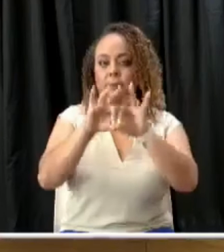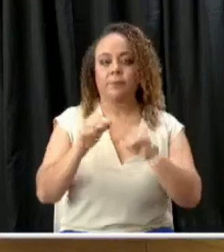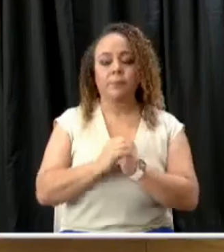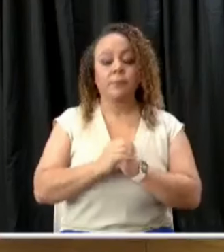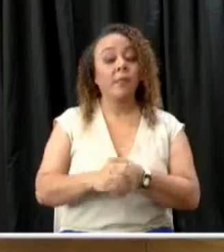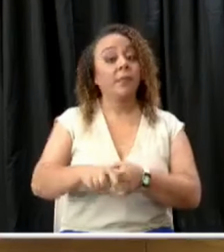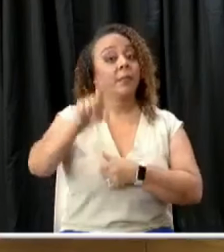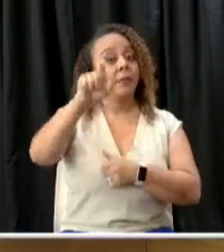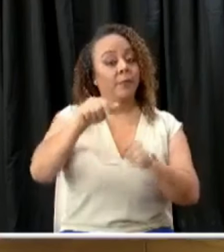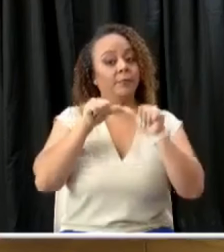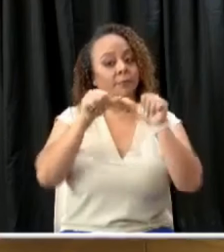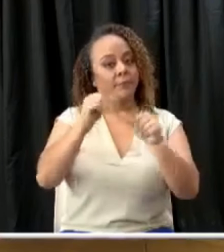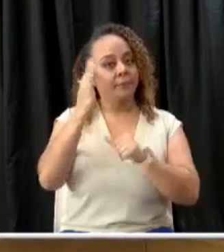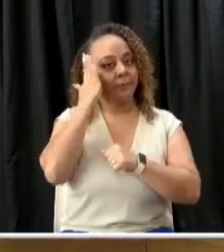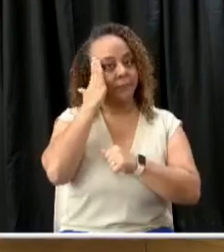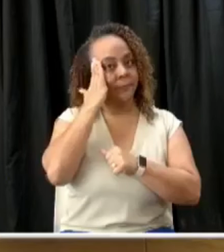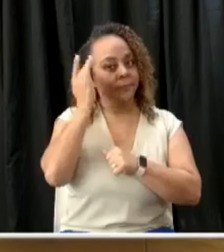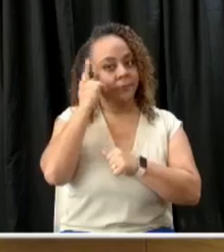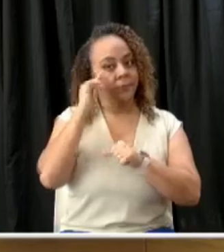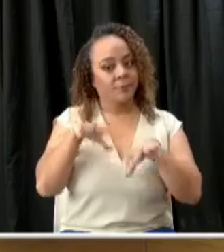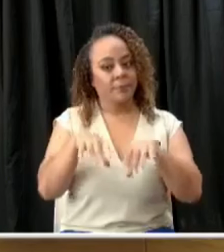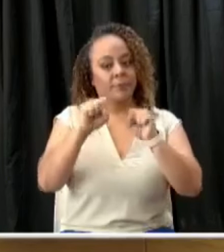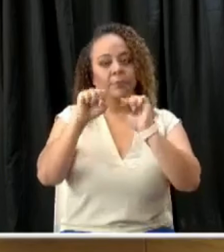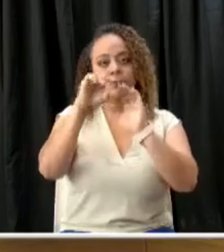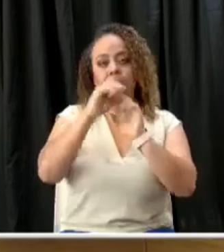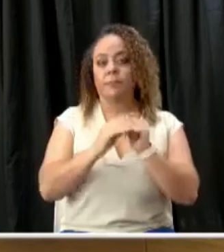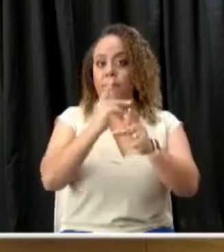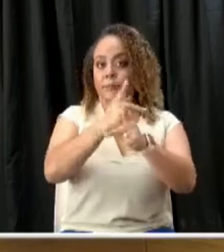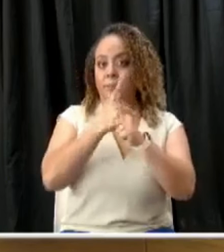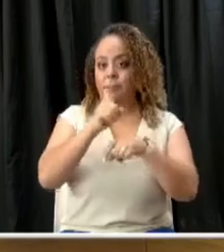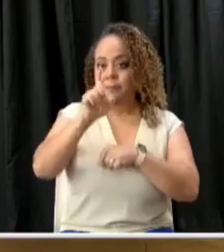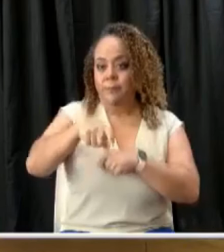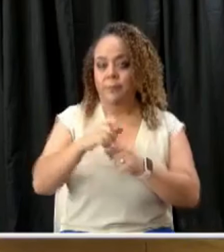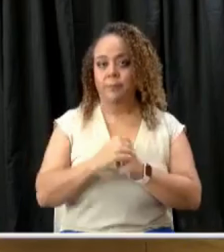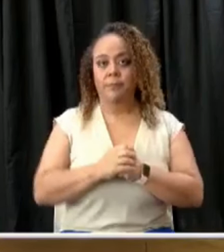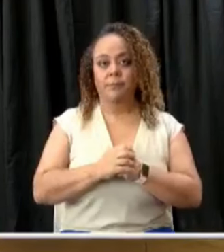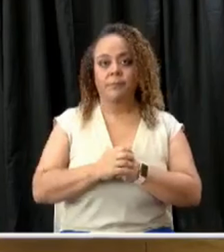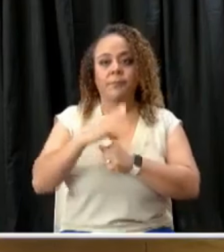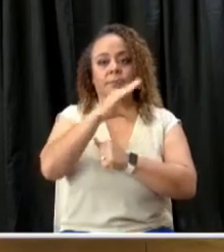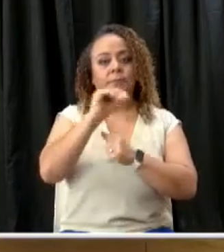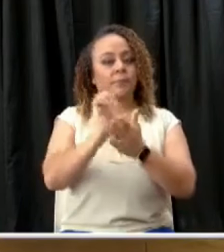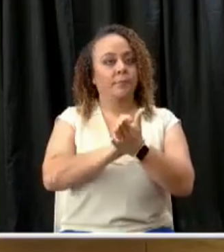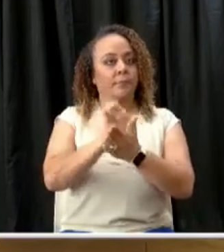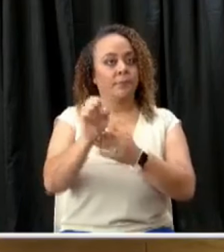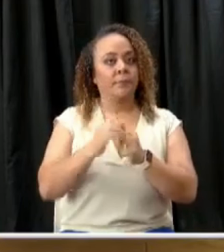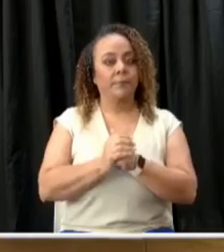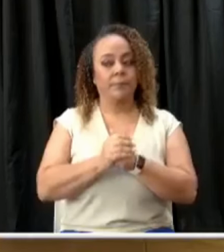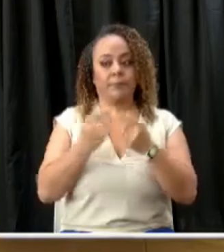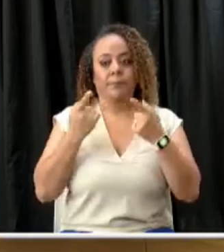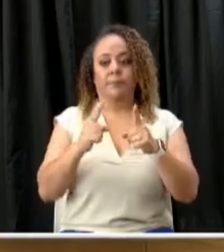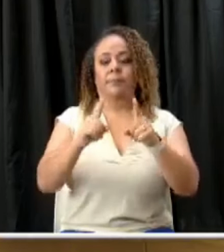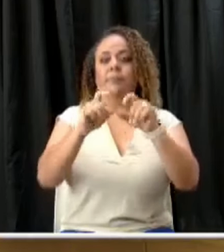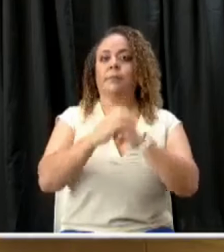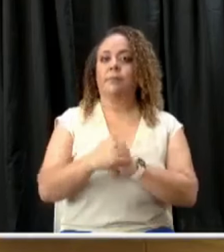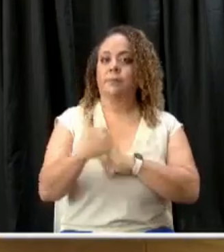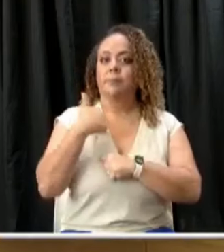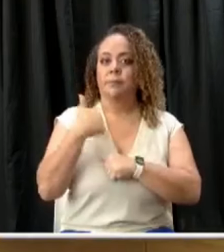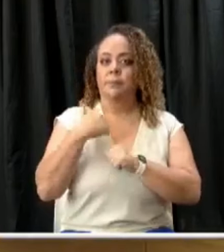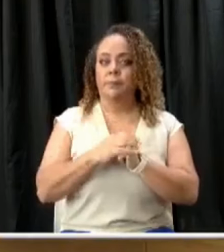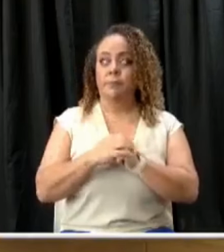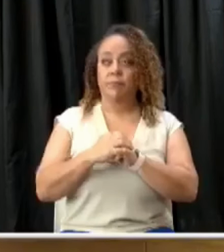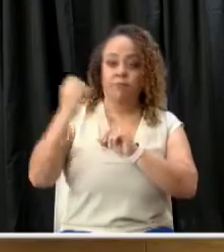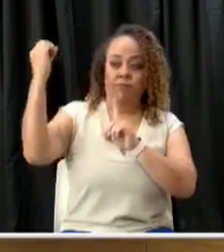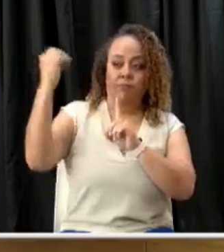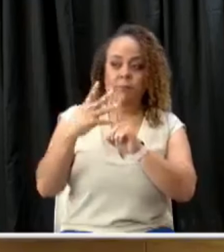que debemos de seguir conociendo para tomar las medidas de prevención necesarias y evitar los efectos que produce la